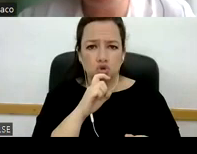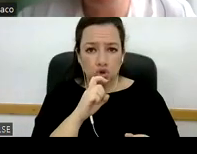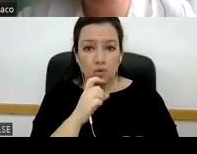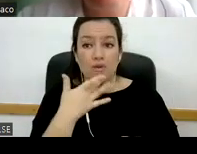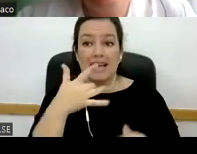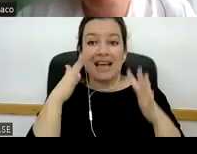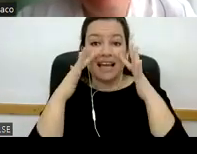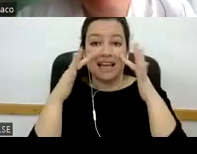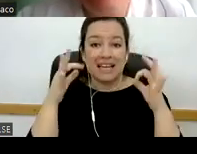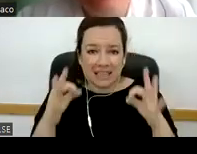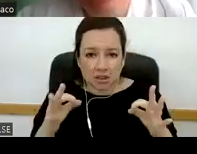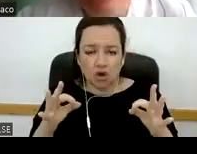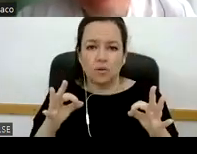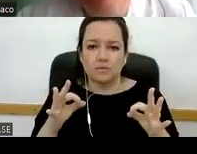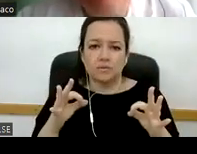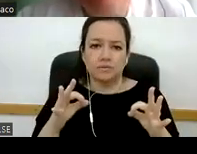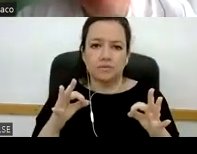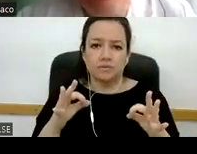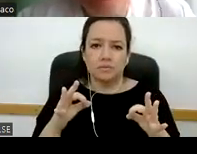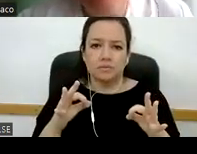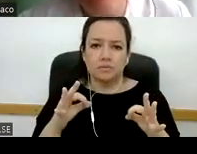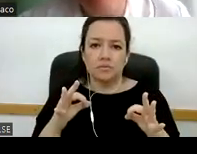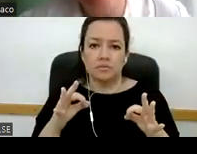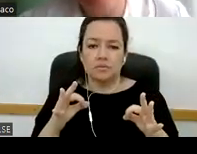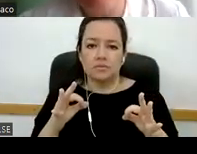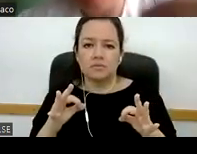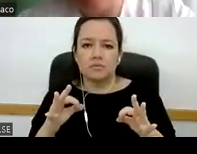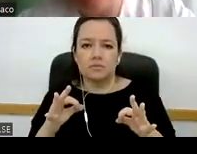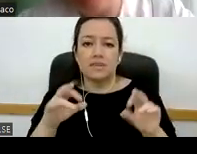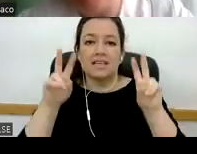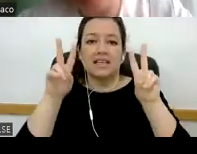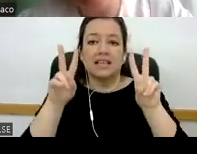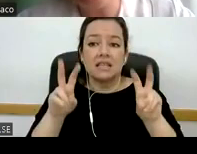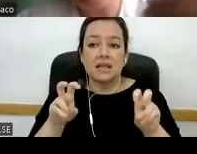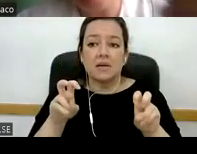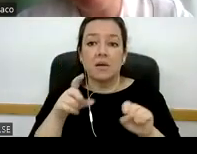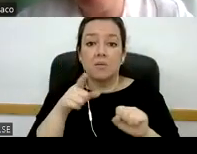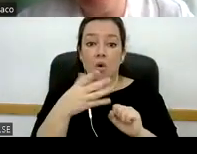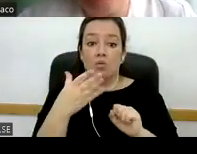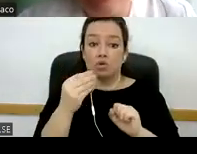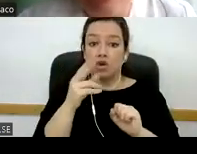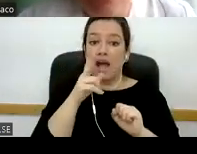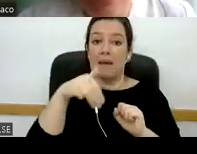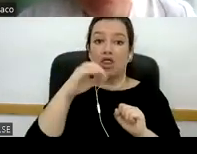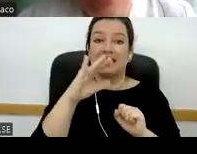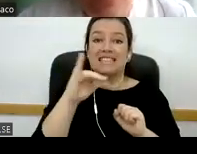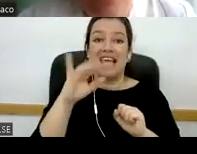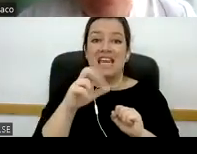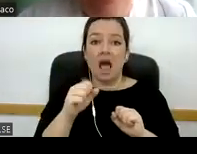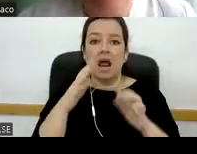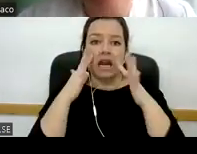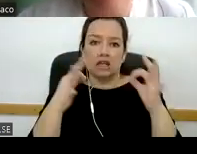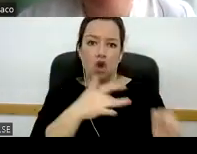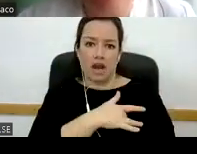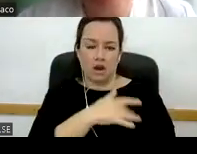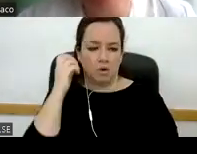que tendríamos, sería por un exceso de homocisteína que aumentaría el riesgo cardiovascular, como hemos